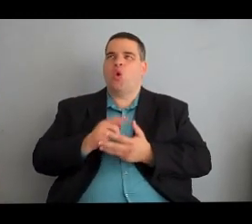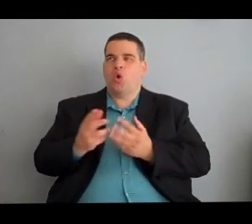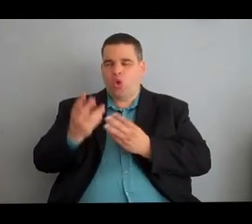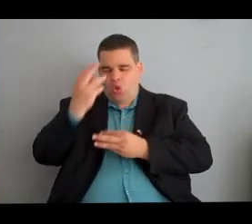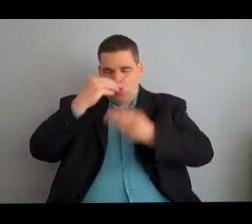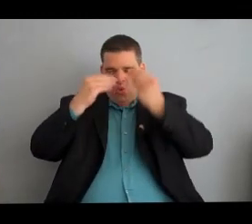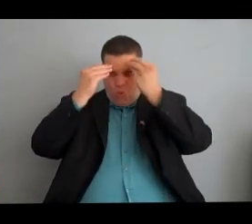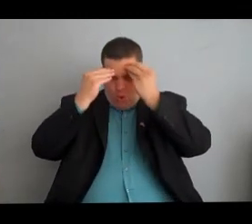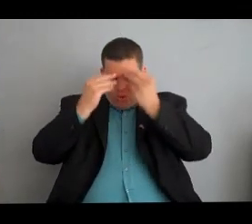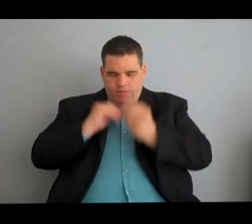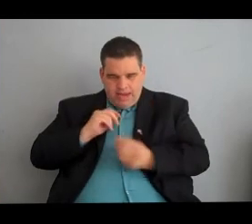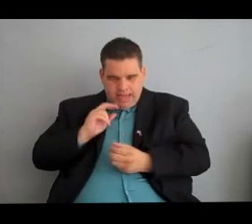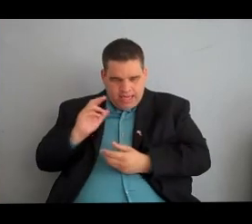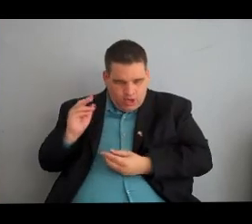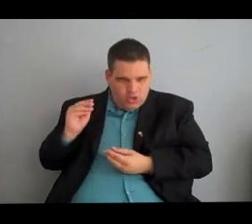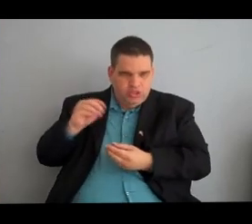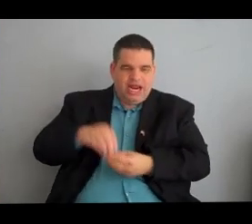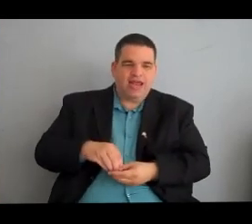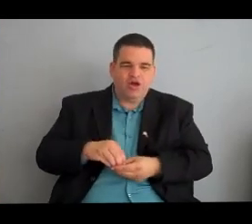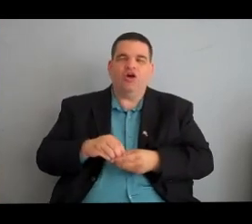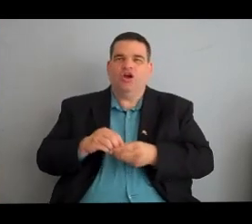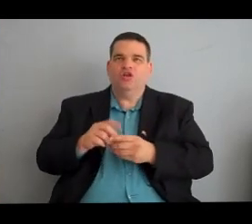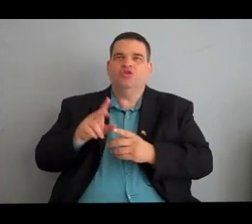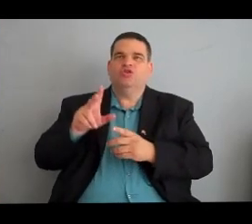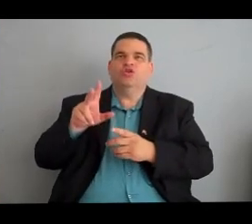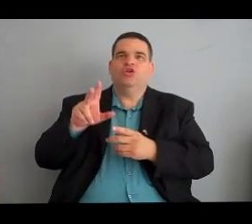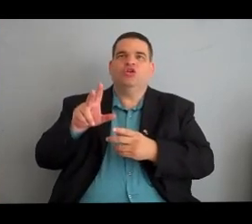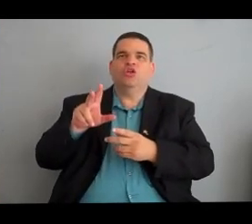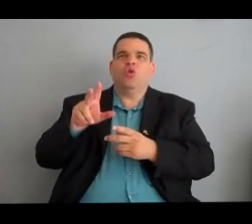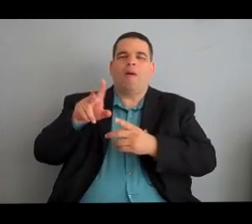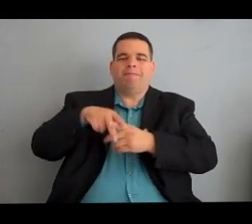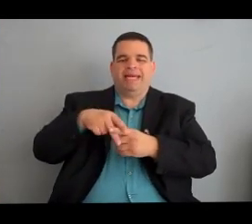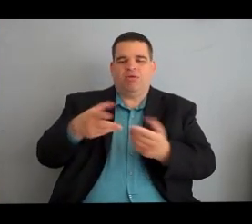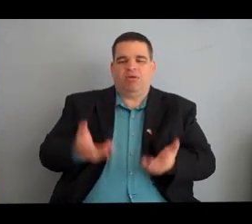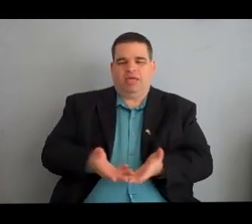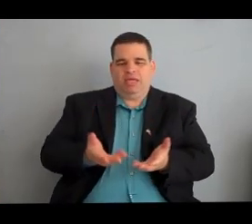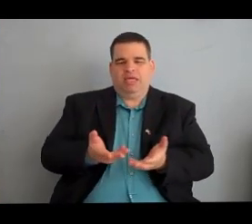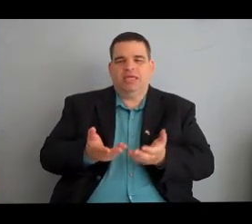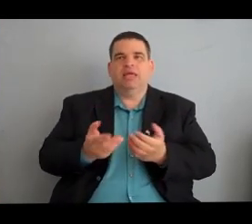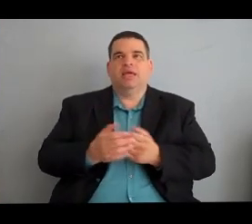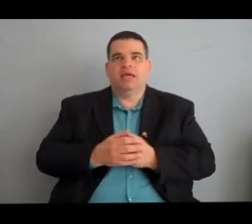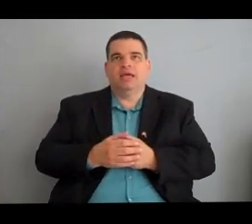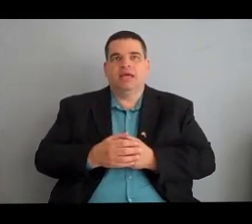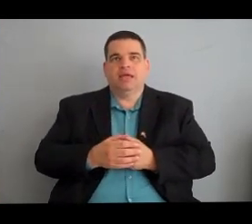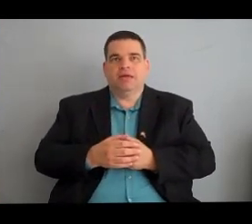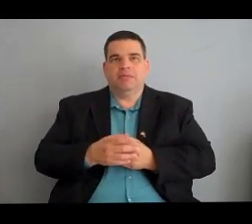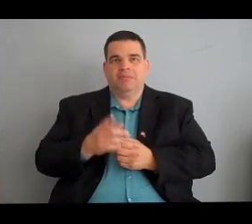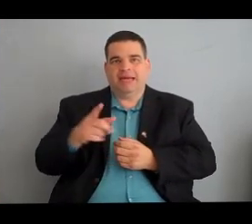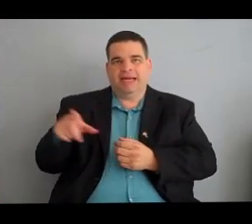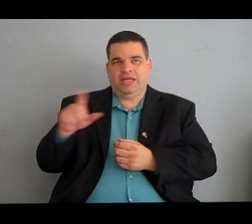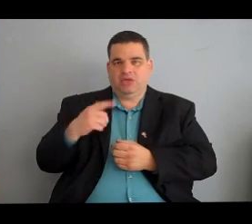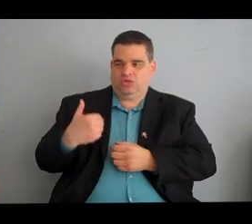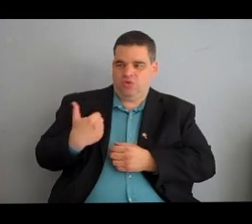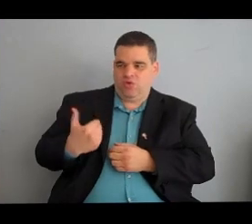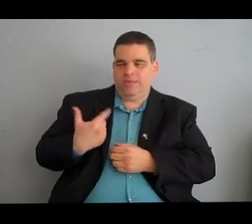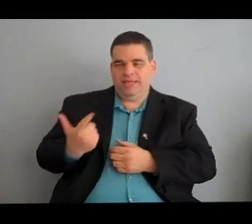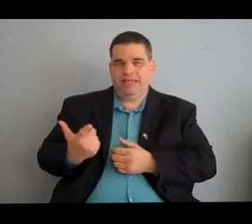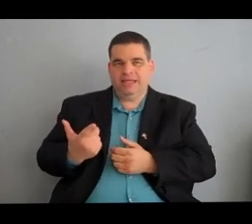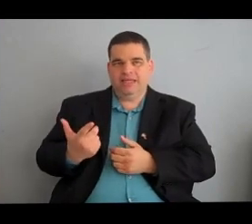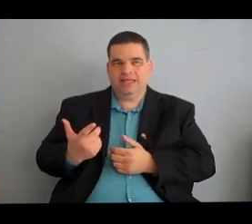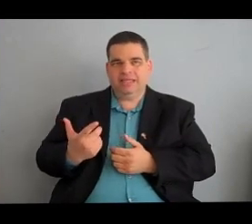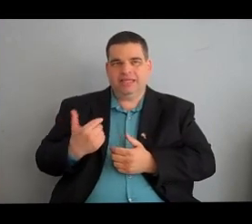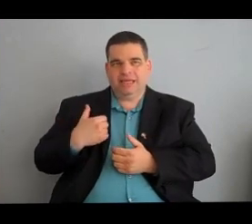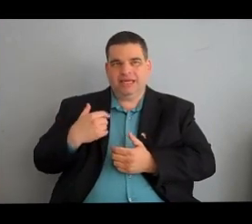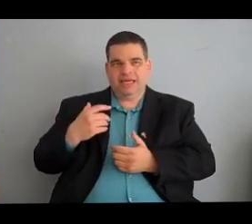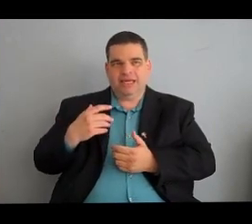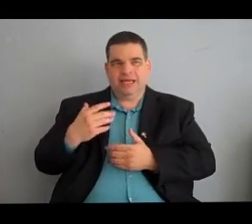y trato de educar que ellos se lleven, porque la música es como como uno va creciendo como ser